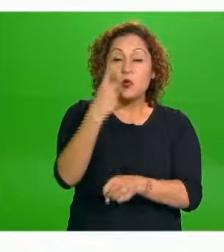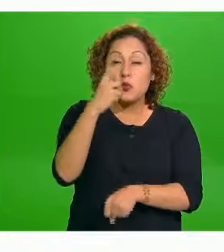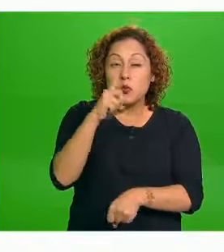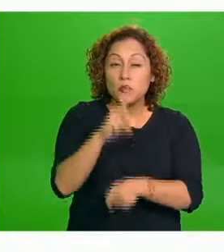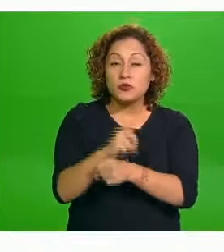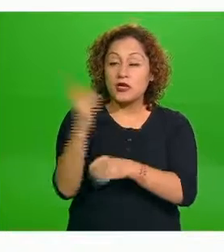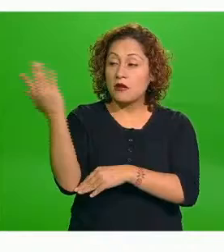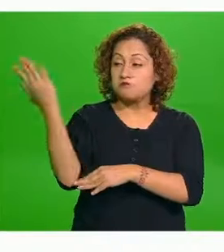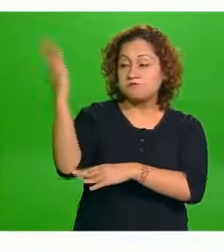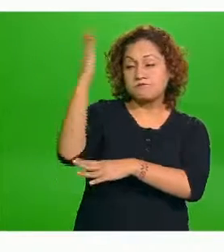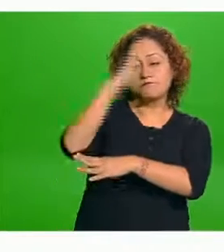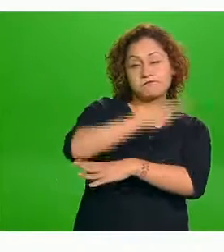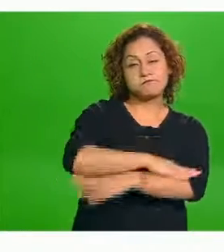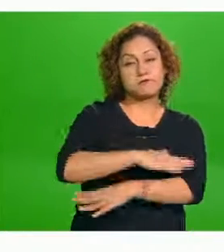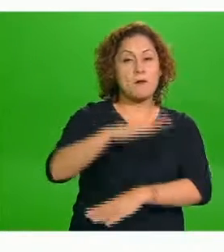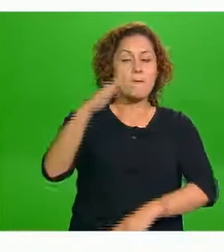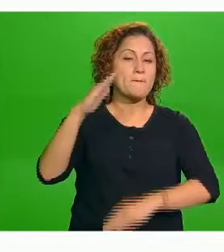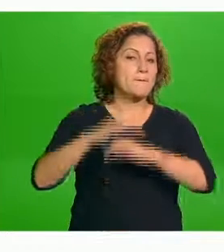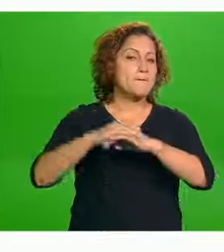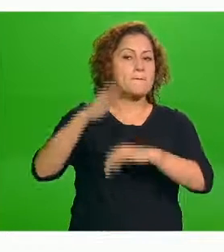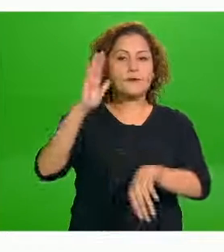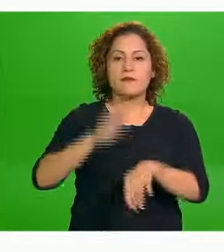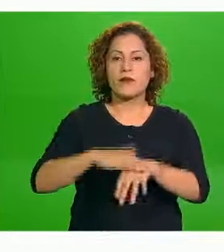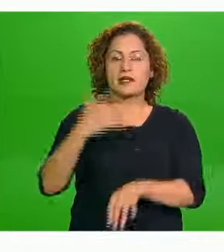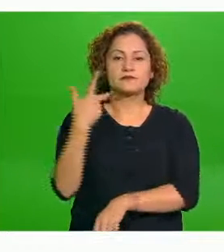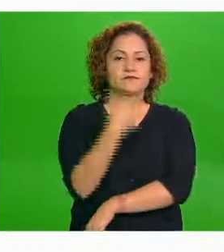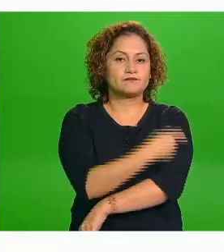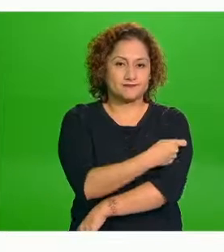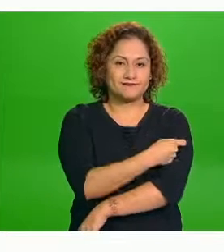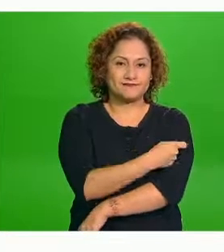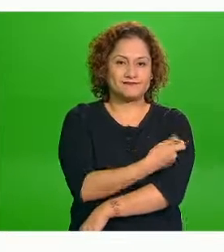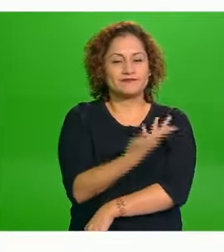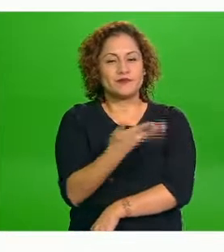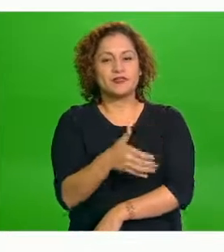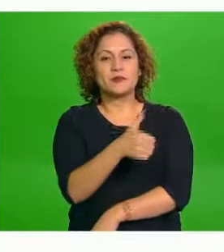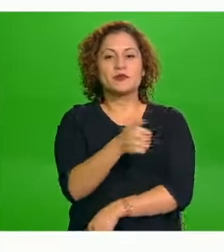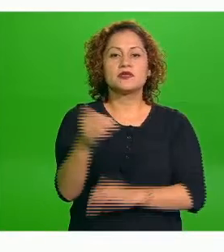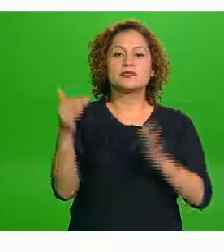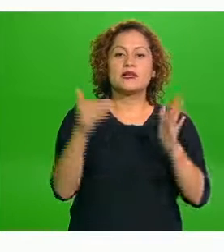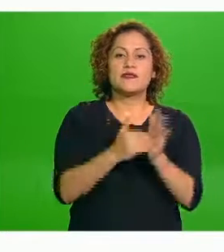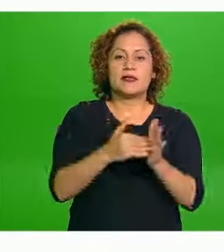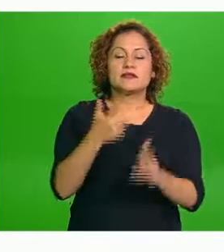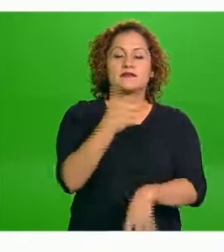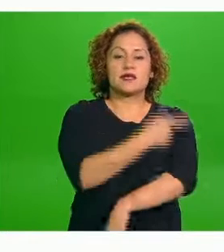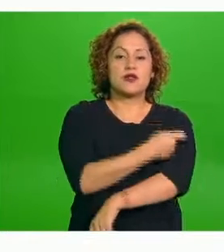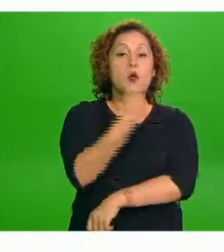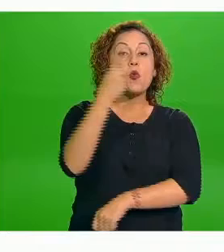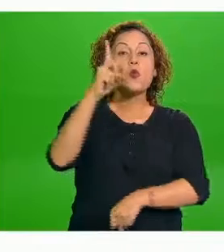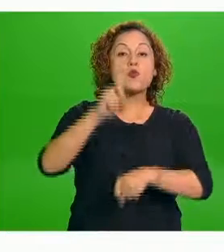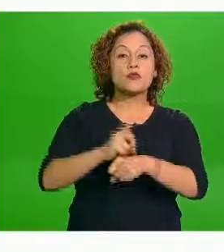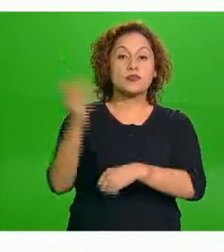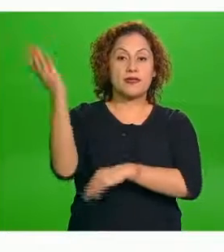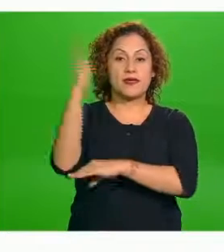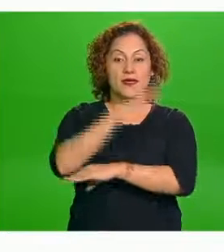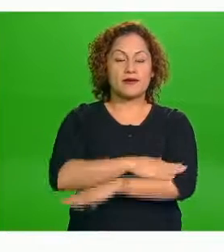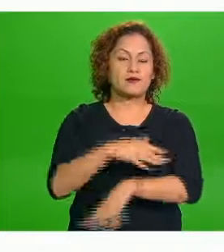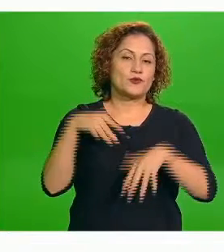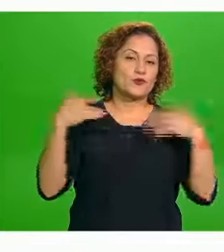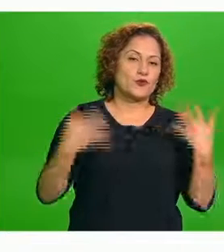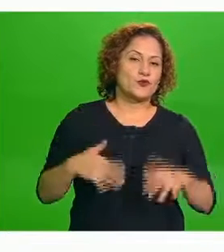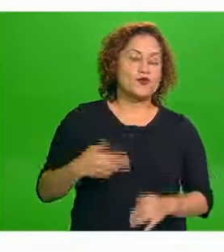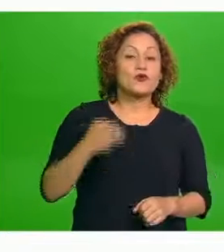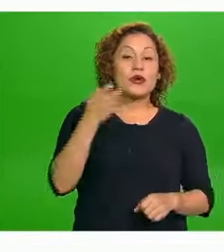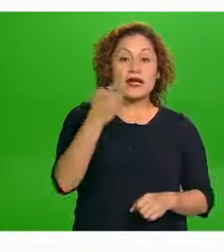cantidad de dosis aplicadas desde que inició la estrategia nacional, más de 600,000 dosis en un solo día. Y esto obviamente está